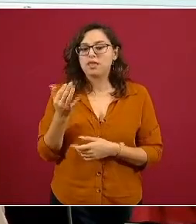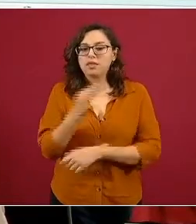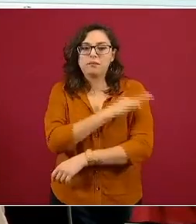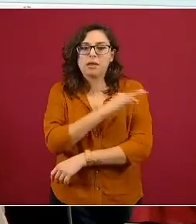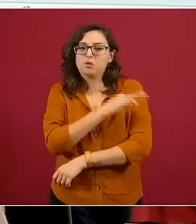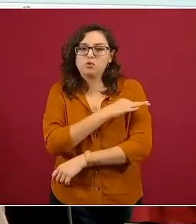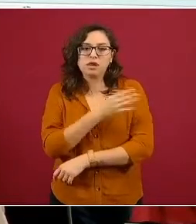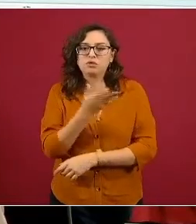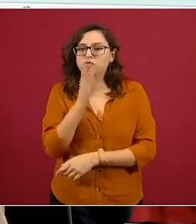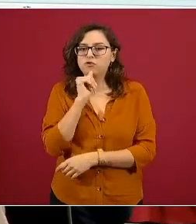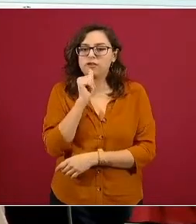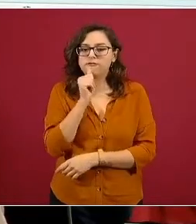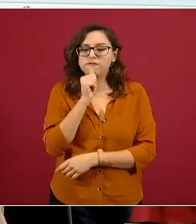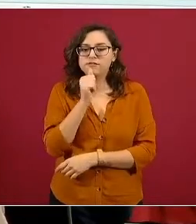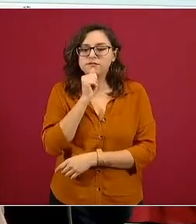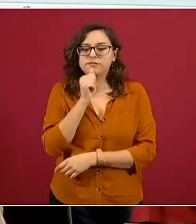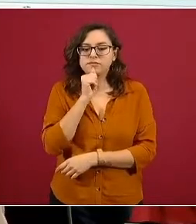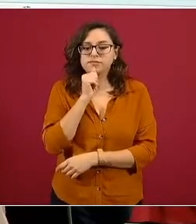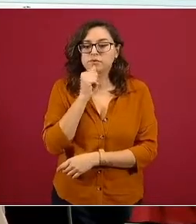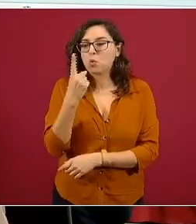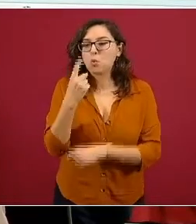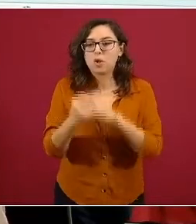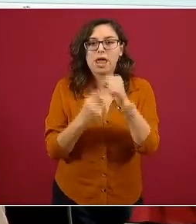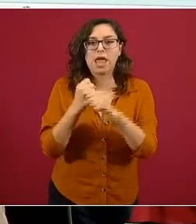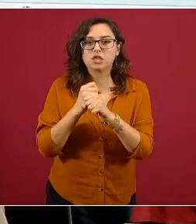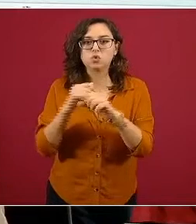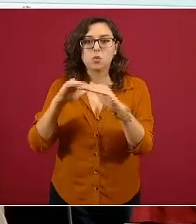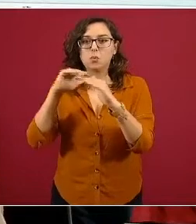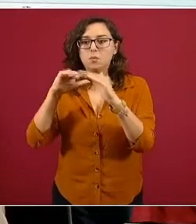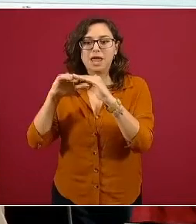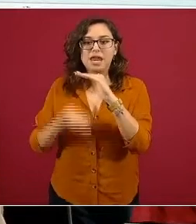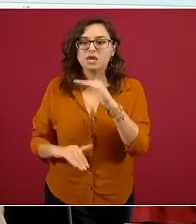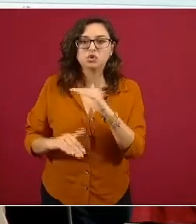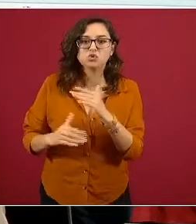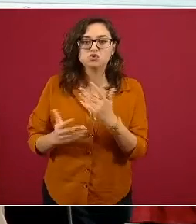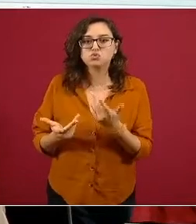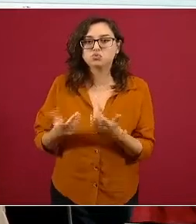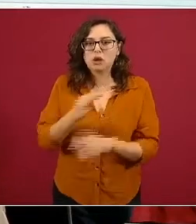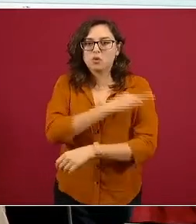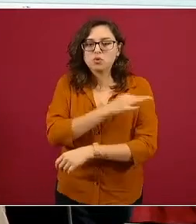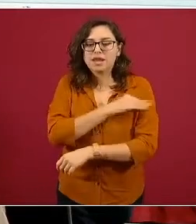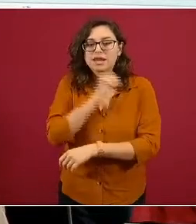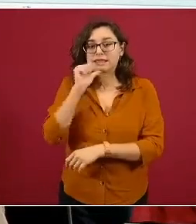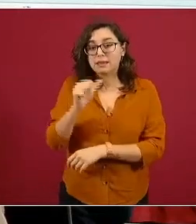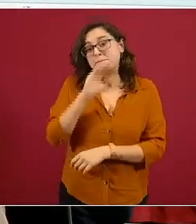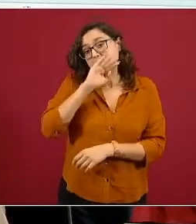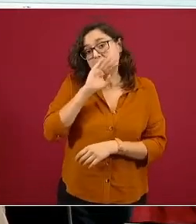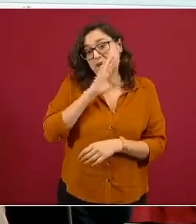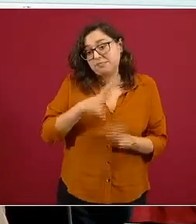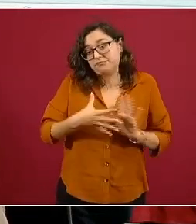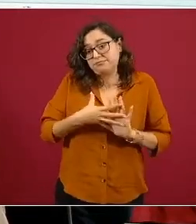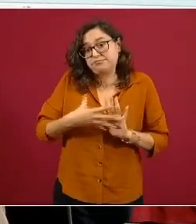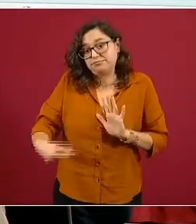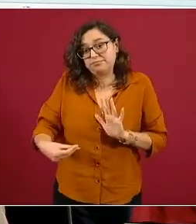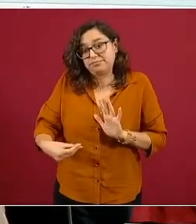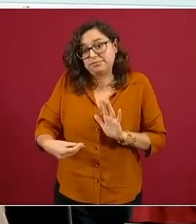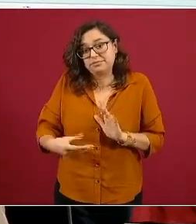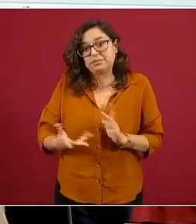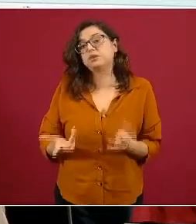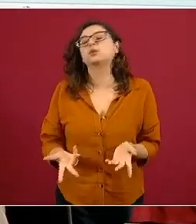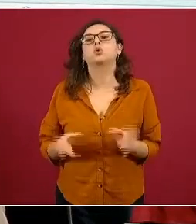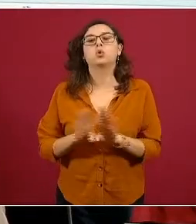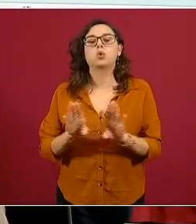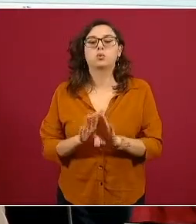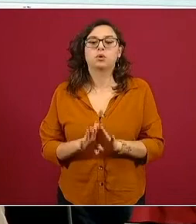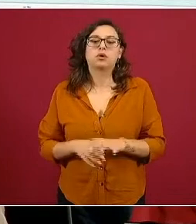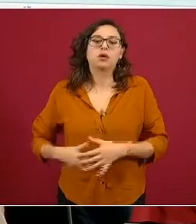vacuna. A esos pequeñitos, quien les transmite la inmunidad es la madre, y a través les decía,